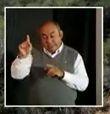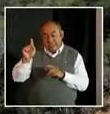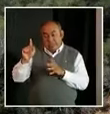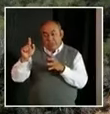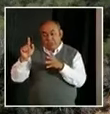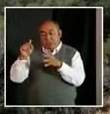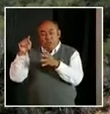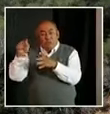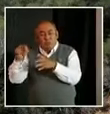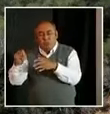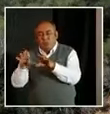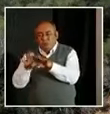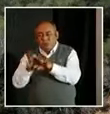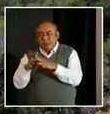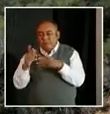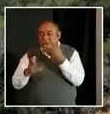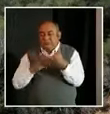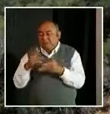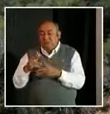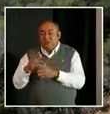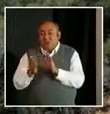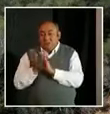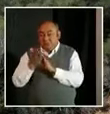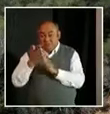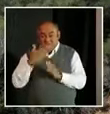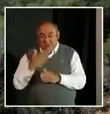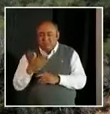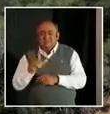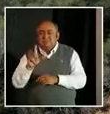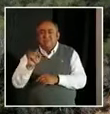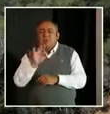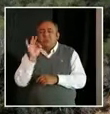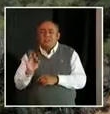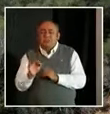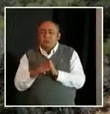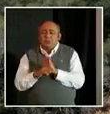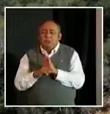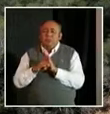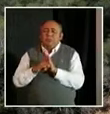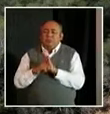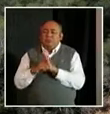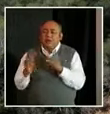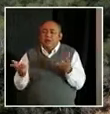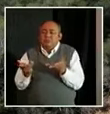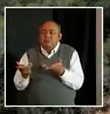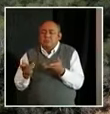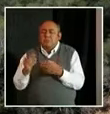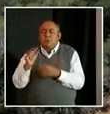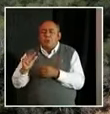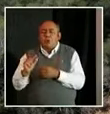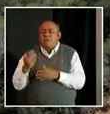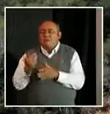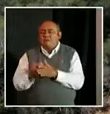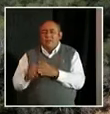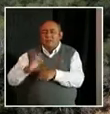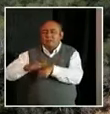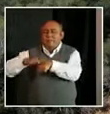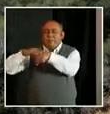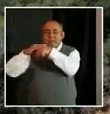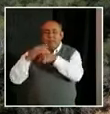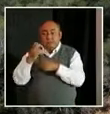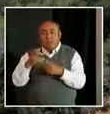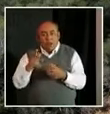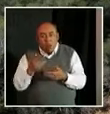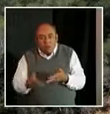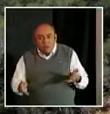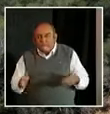estaba abajo del 20% de avance, pues es una obra donde hemos hecho un gran esfuerzo para resolver sobre todo problemas